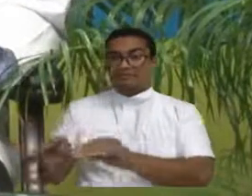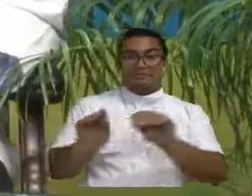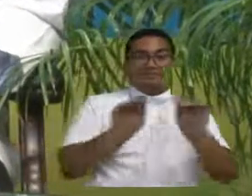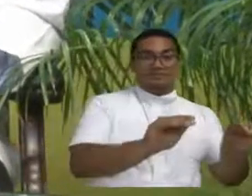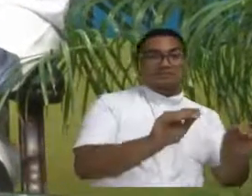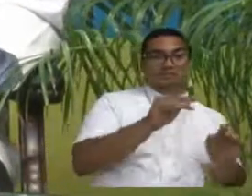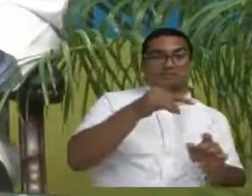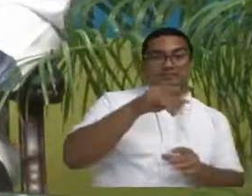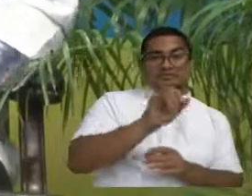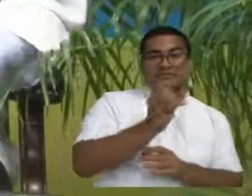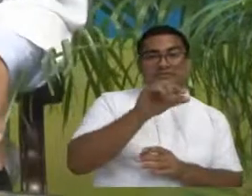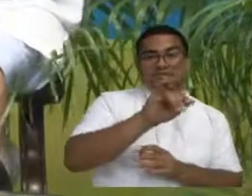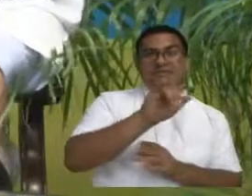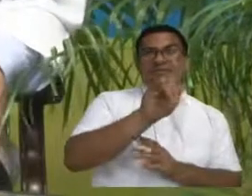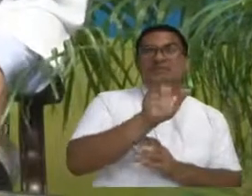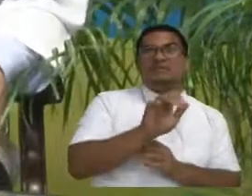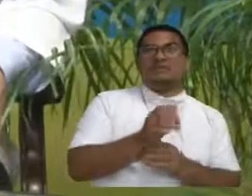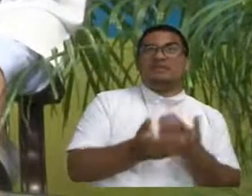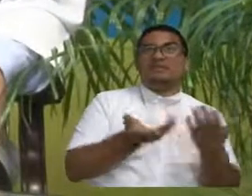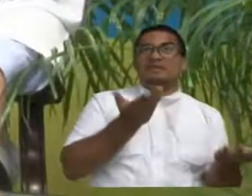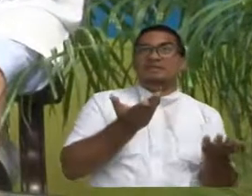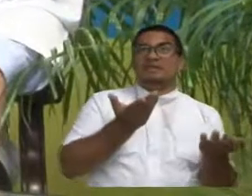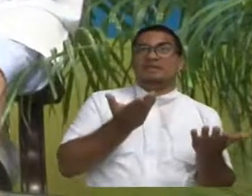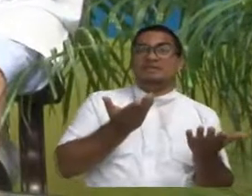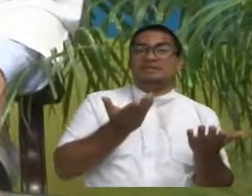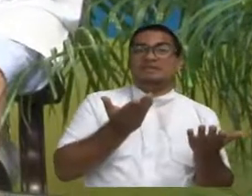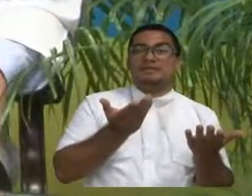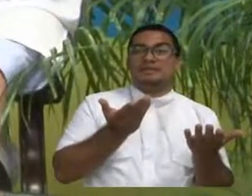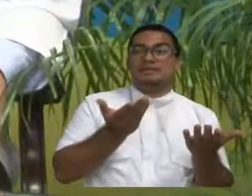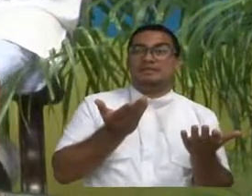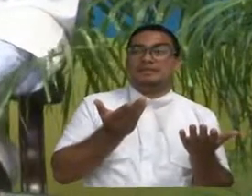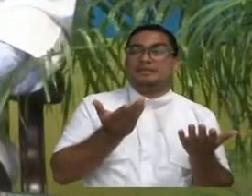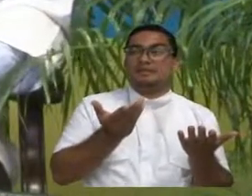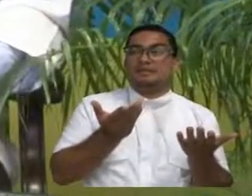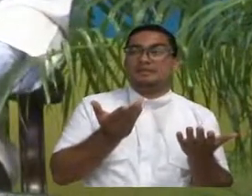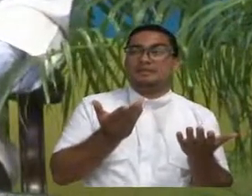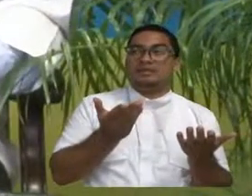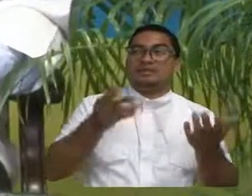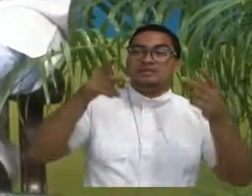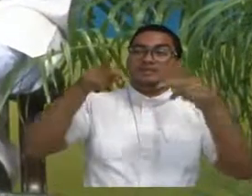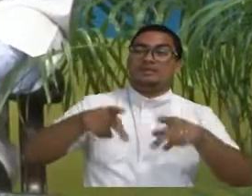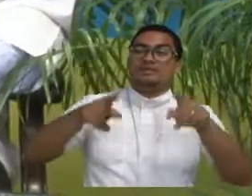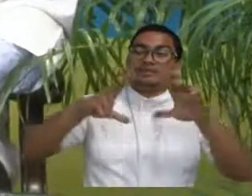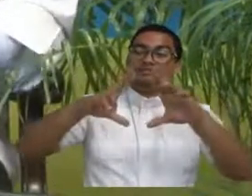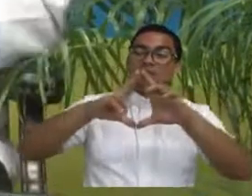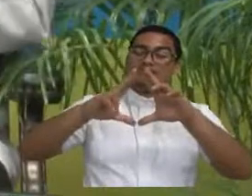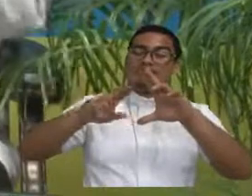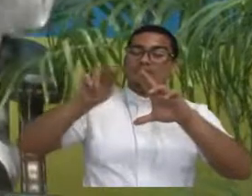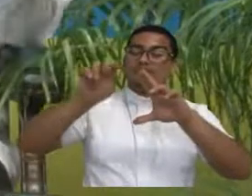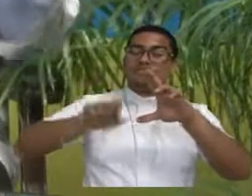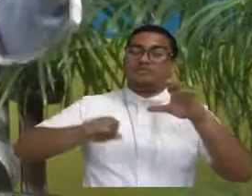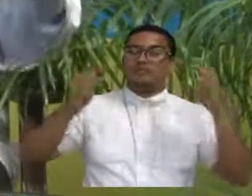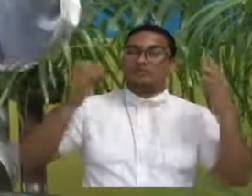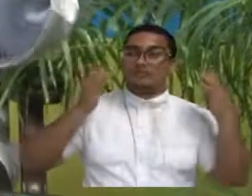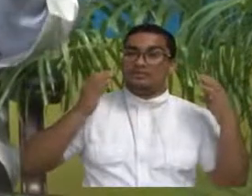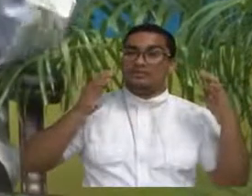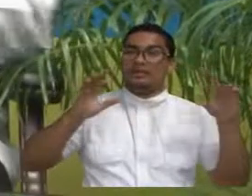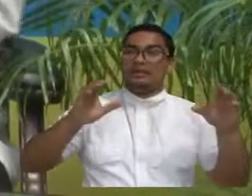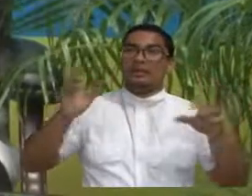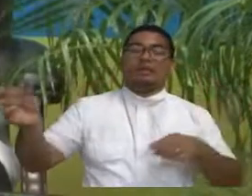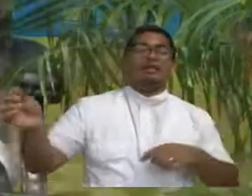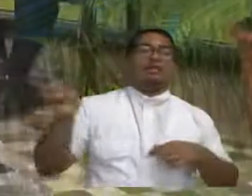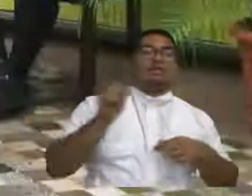cerca. Porque imagínese alguien del norte o alguien de la costa caribe, no van a venir al hospital psiquiátrico